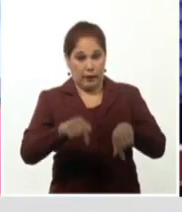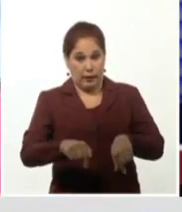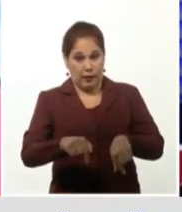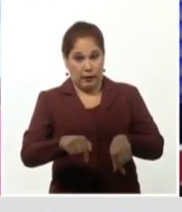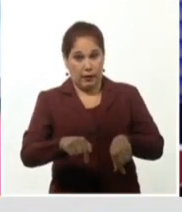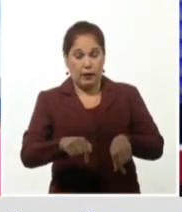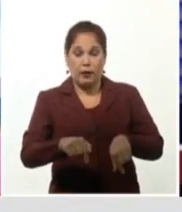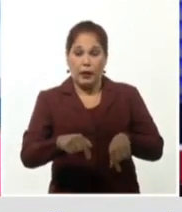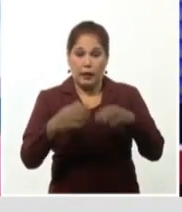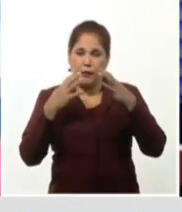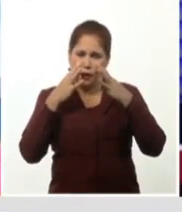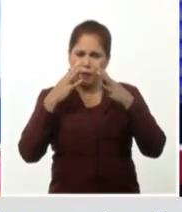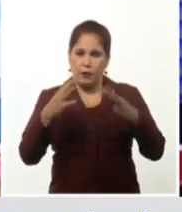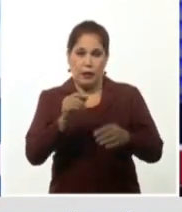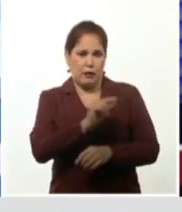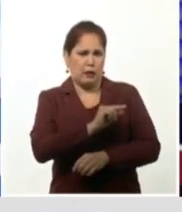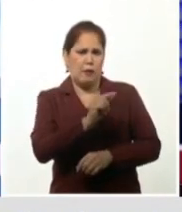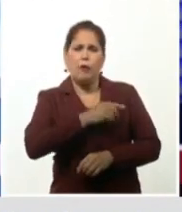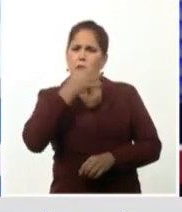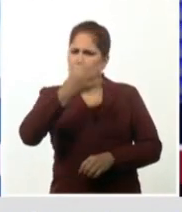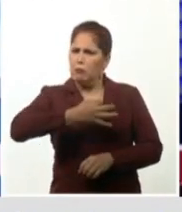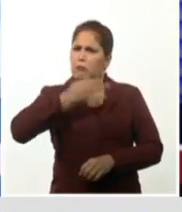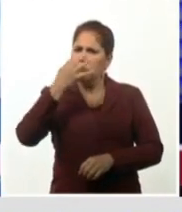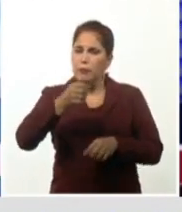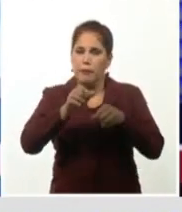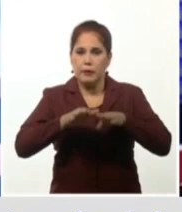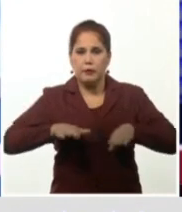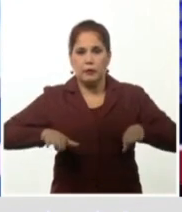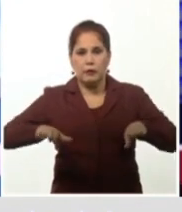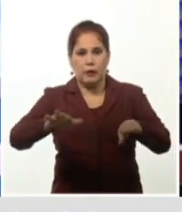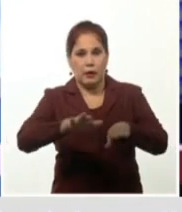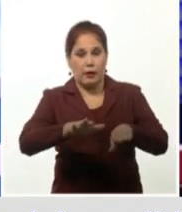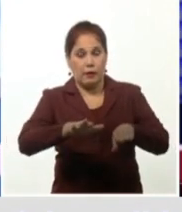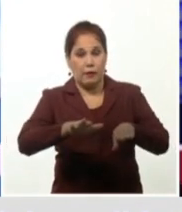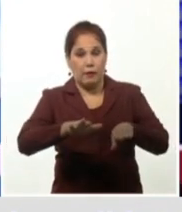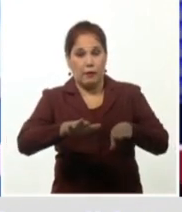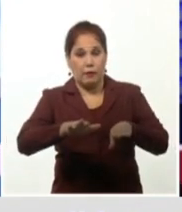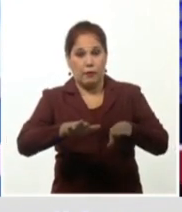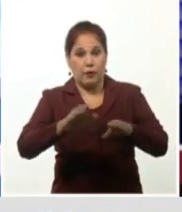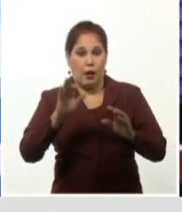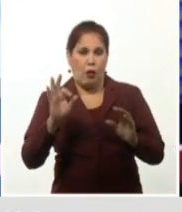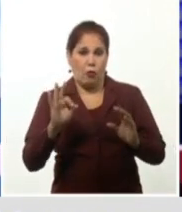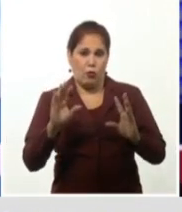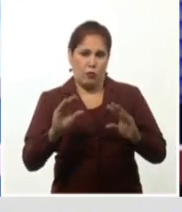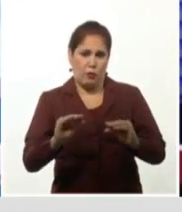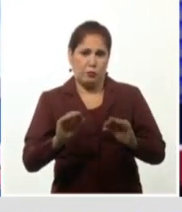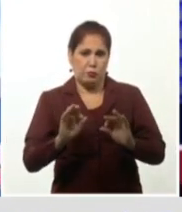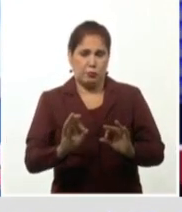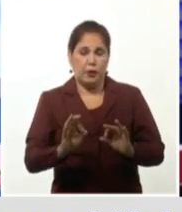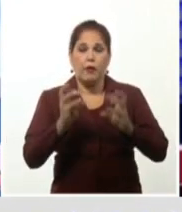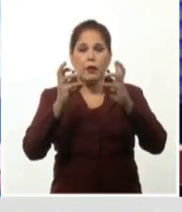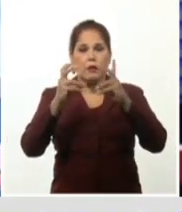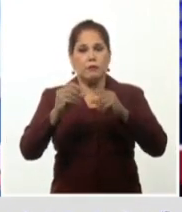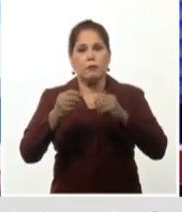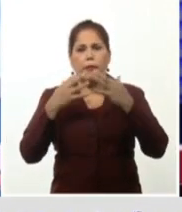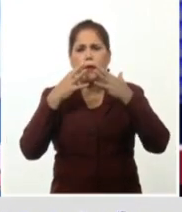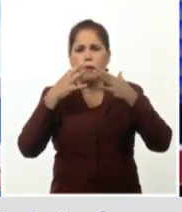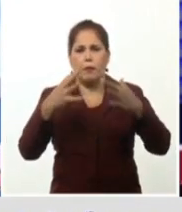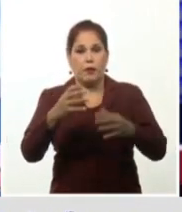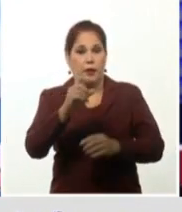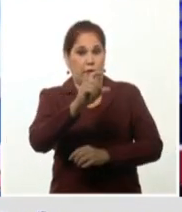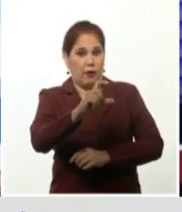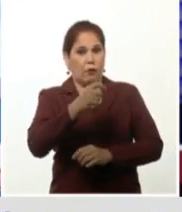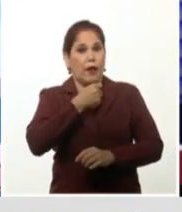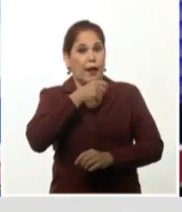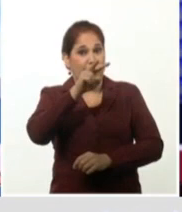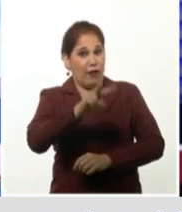como recientemente se hablaba en la mesa redonda, uno de los resultados, digamos, muy importantes cuando se evalúa la vacuna